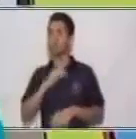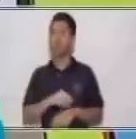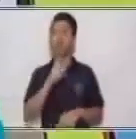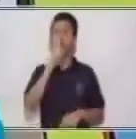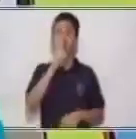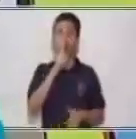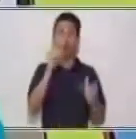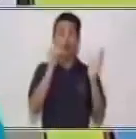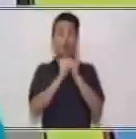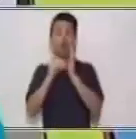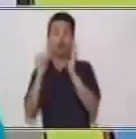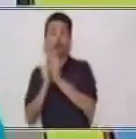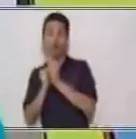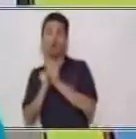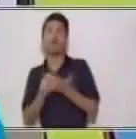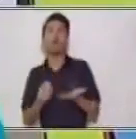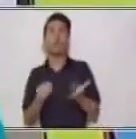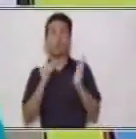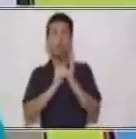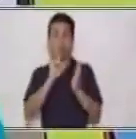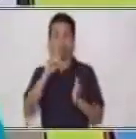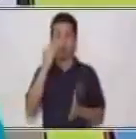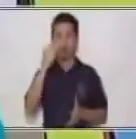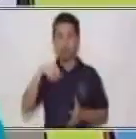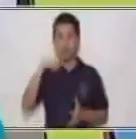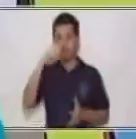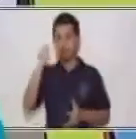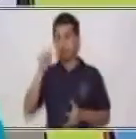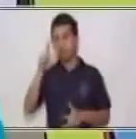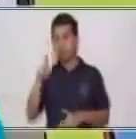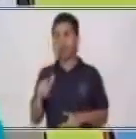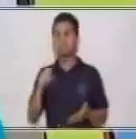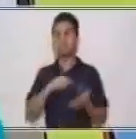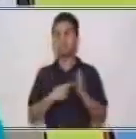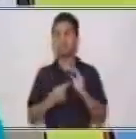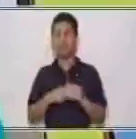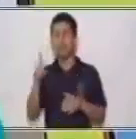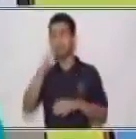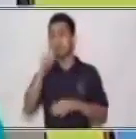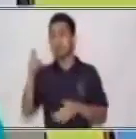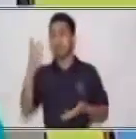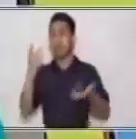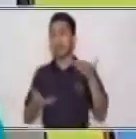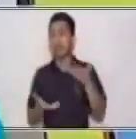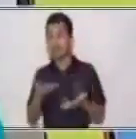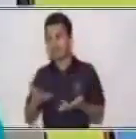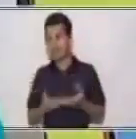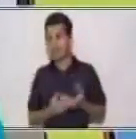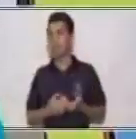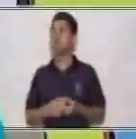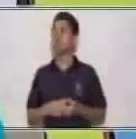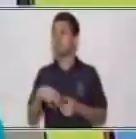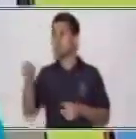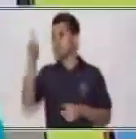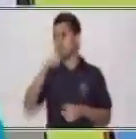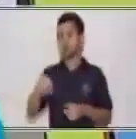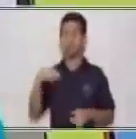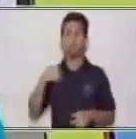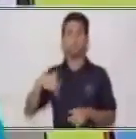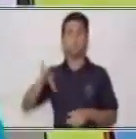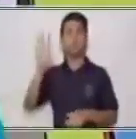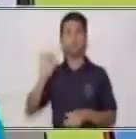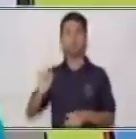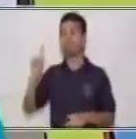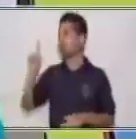tonelada equivale a 20 quintales. Quizá para ustedes es más familiar estas